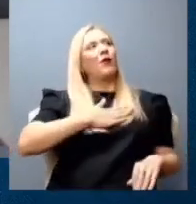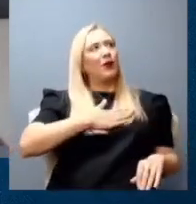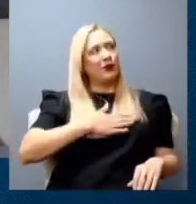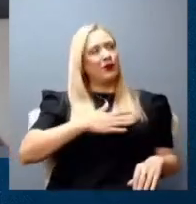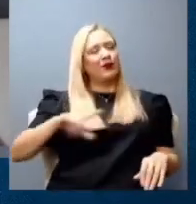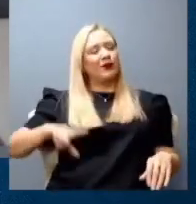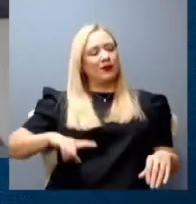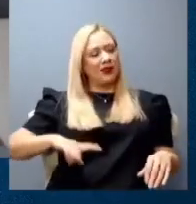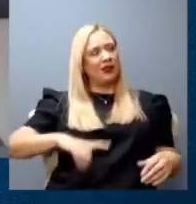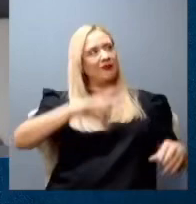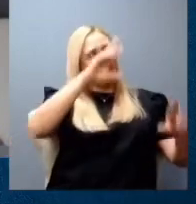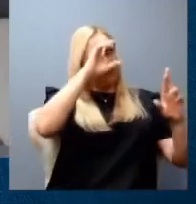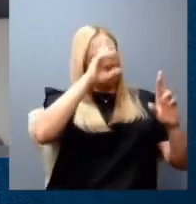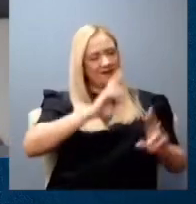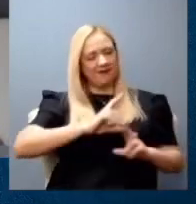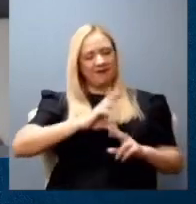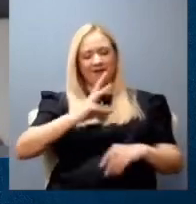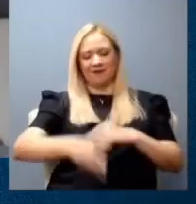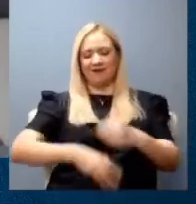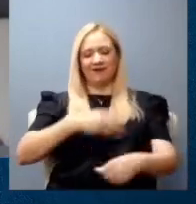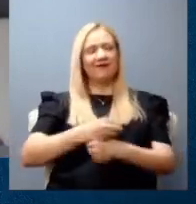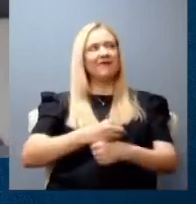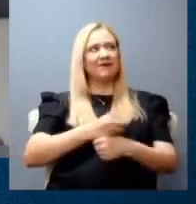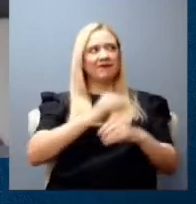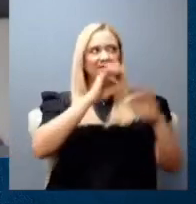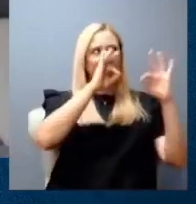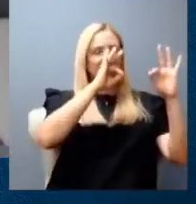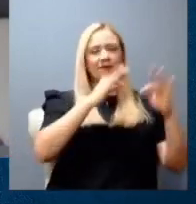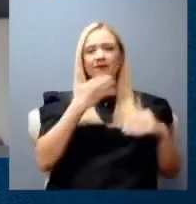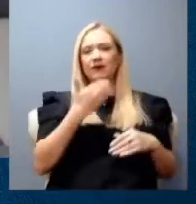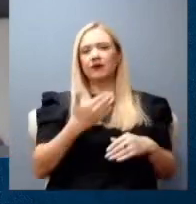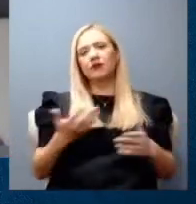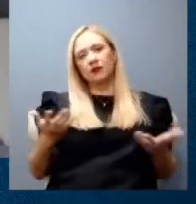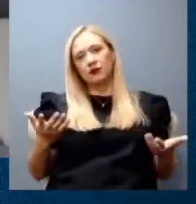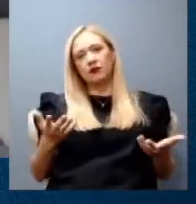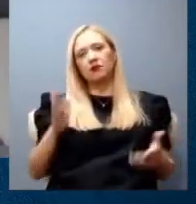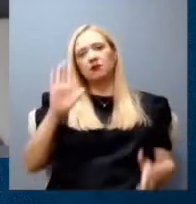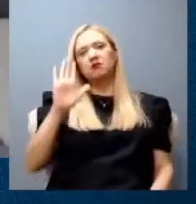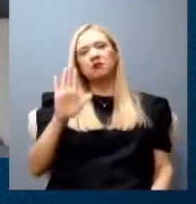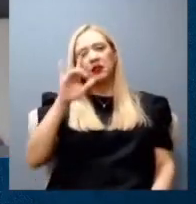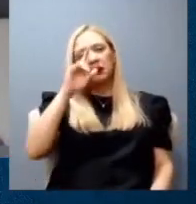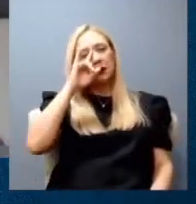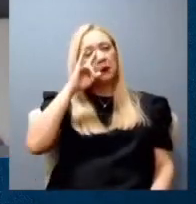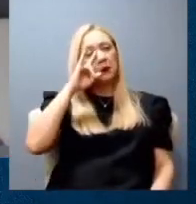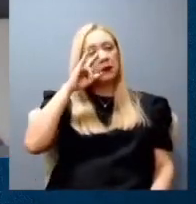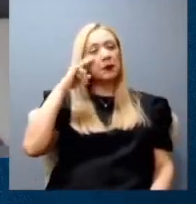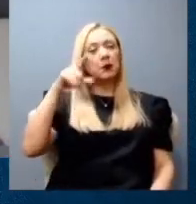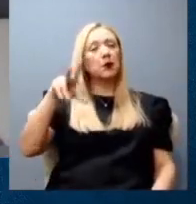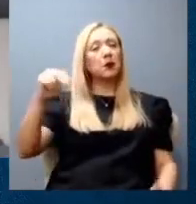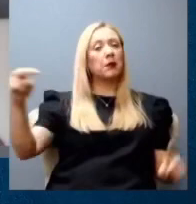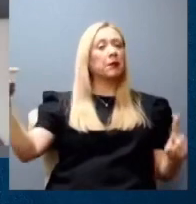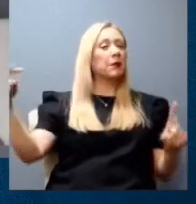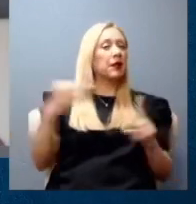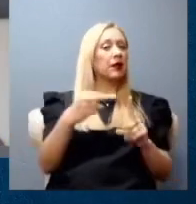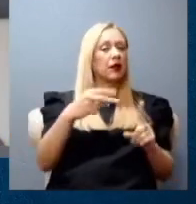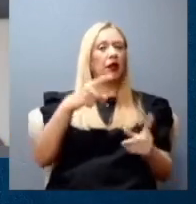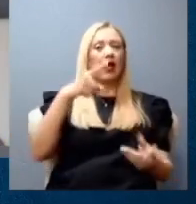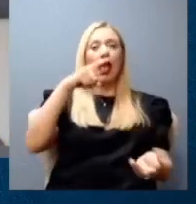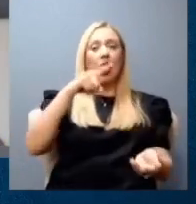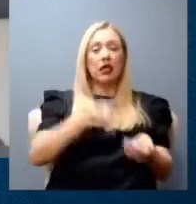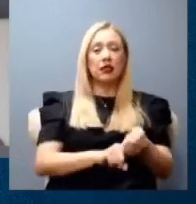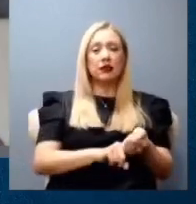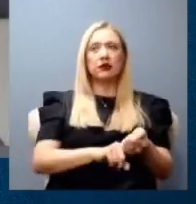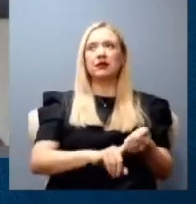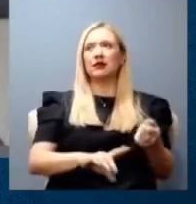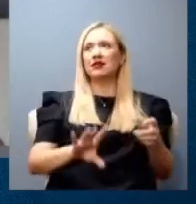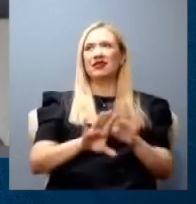un efecto que suele ser muy invisible, pero es el efecto en el